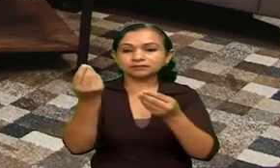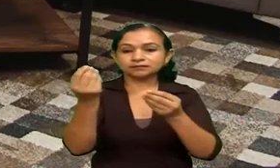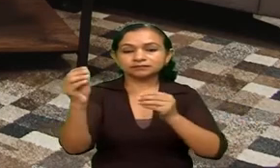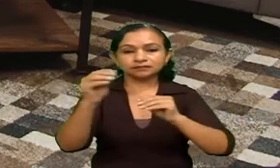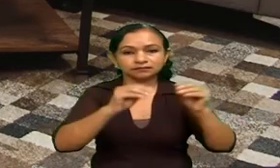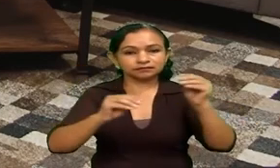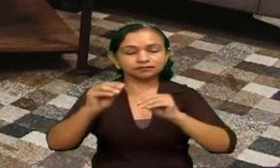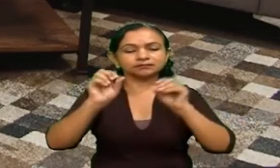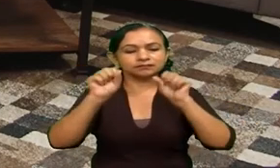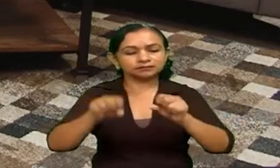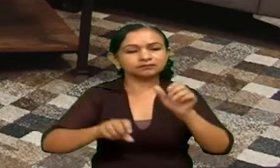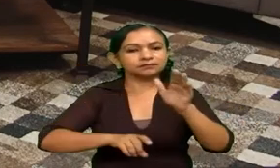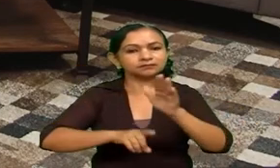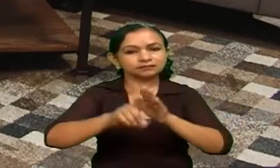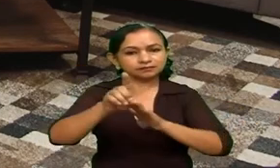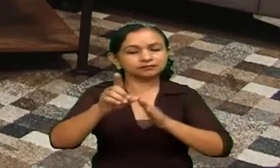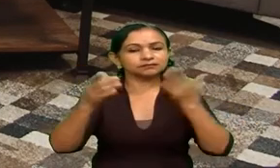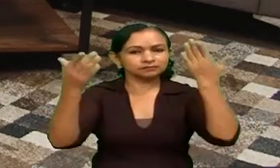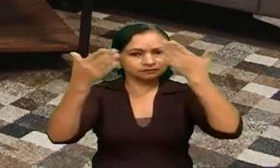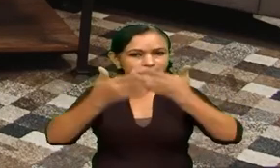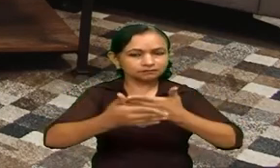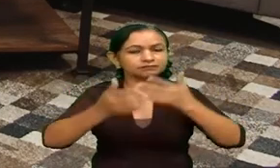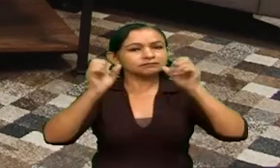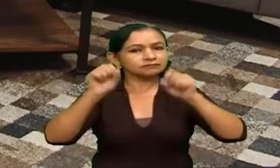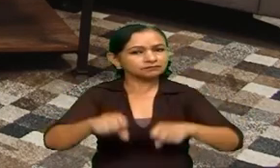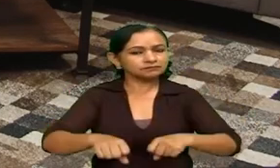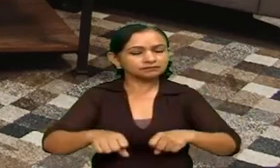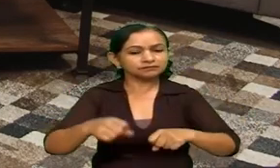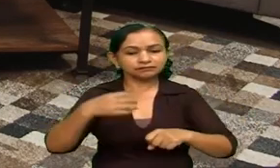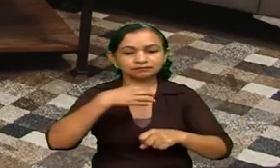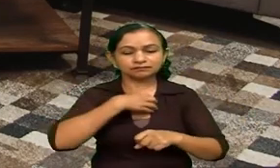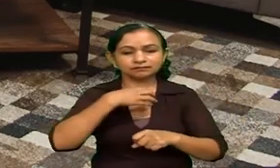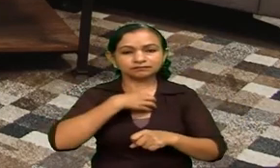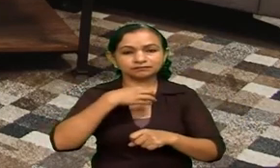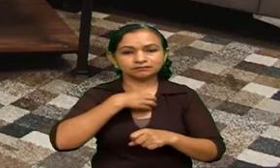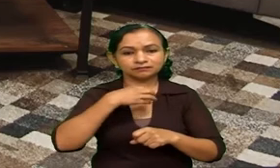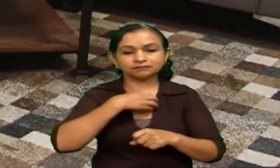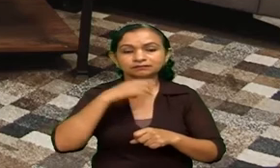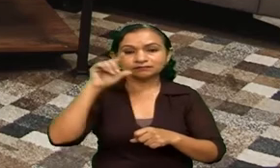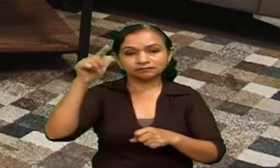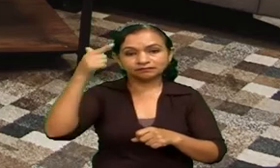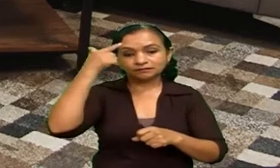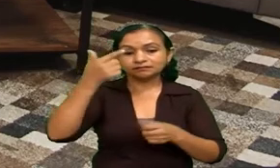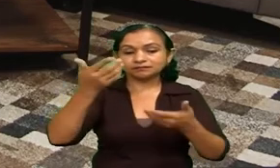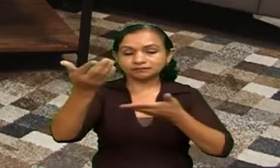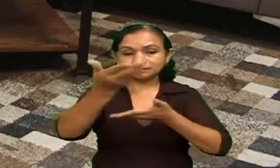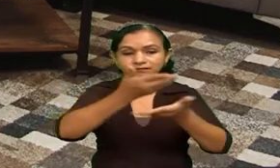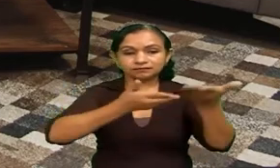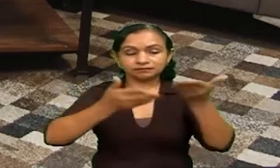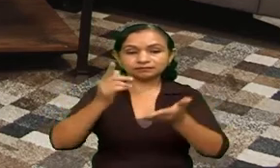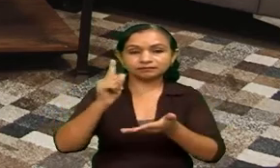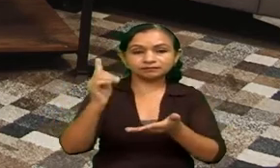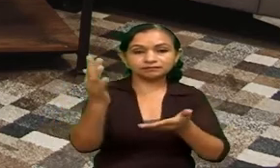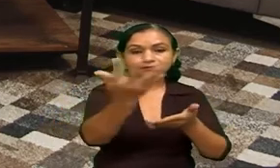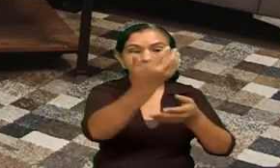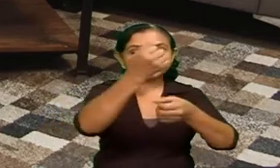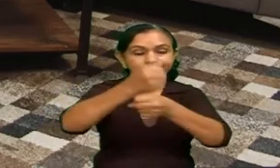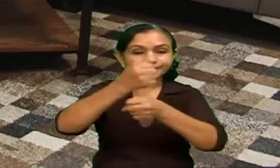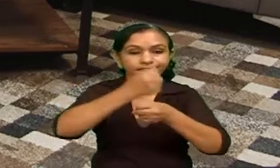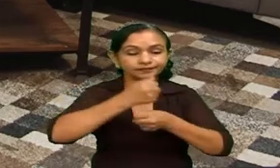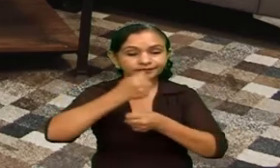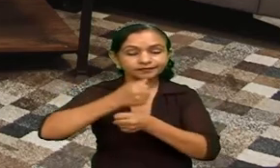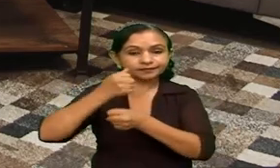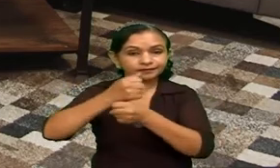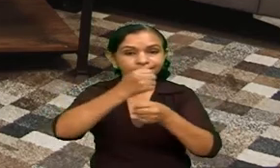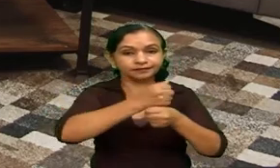sociales se pueden, claro, desarrollar. Entonces, para nosotros, ¿verdad?, y eso lo compartimos con todos los trabajadores que nos